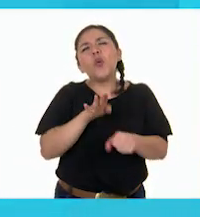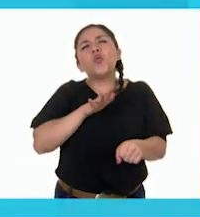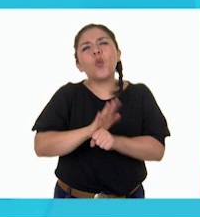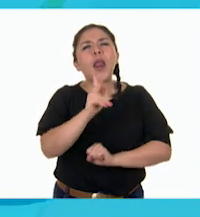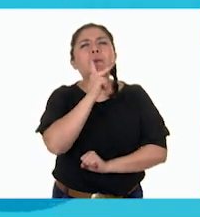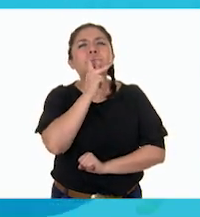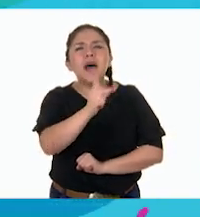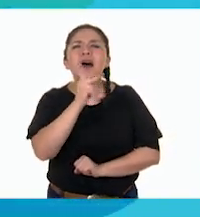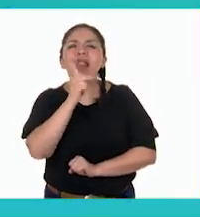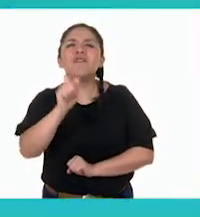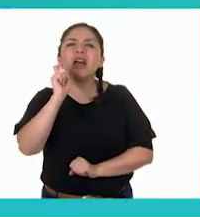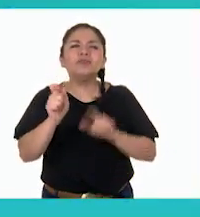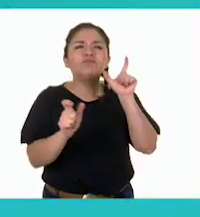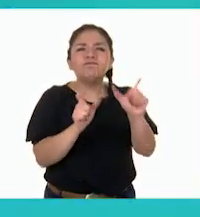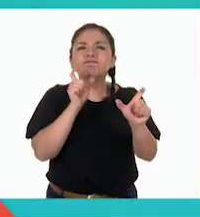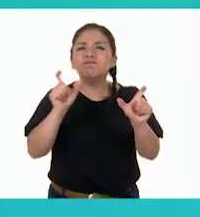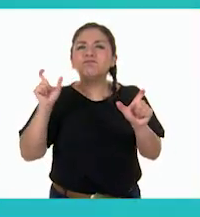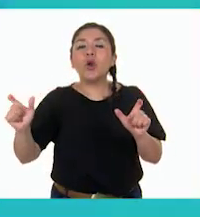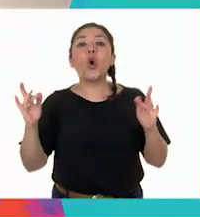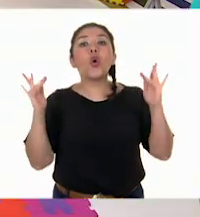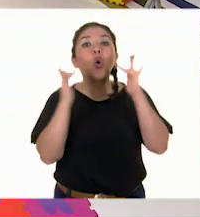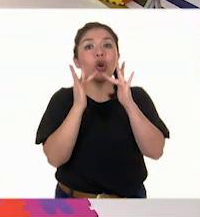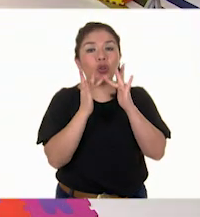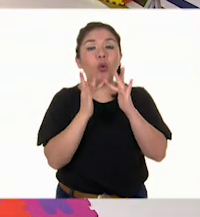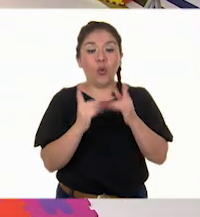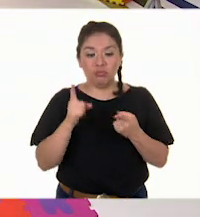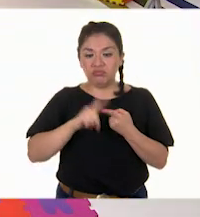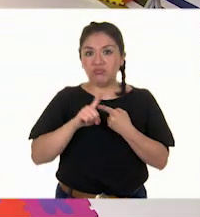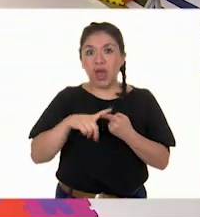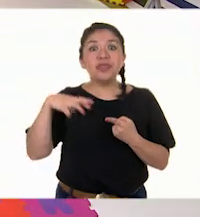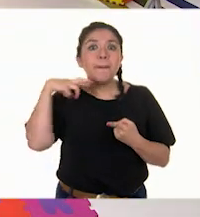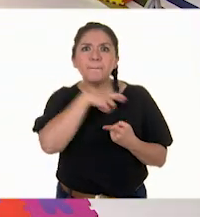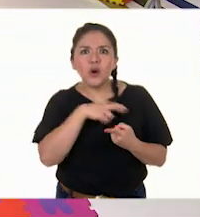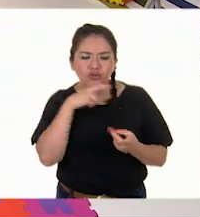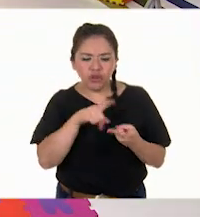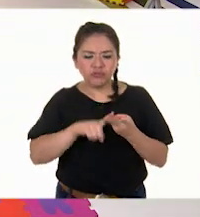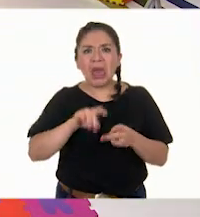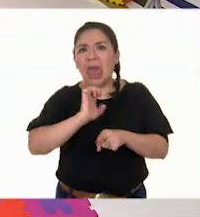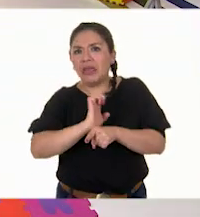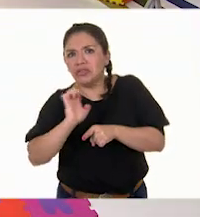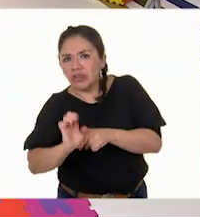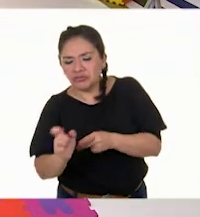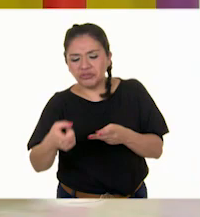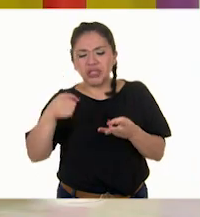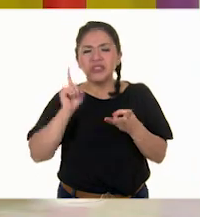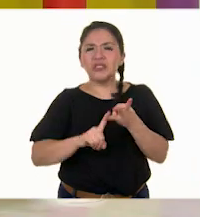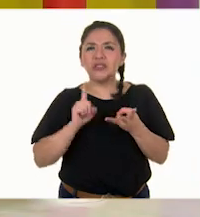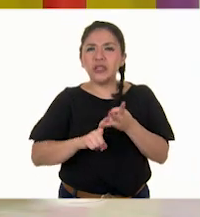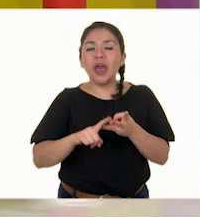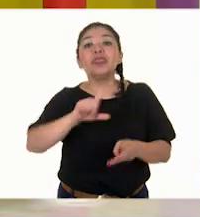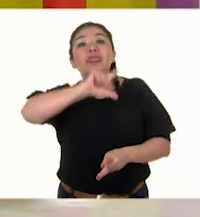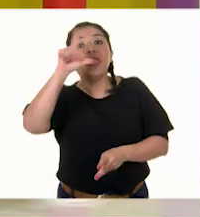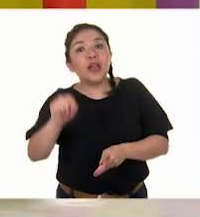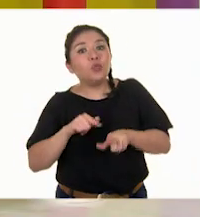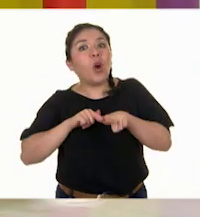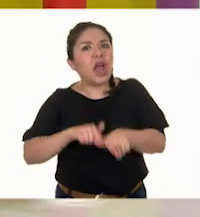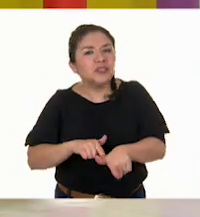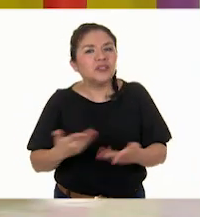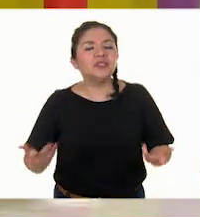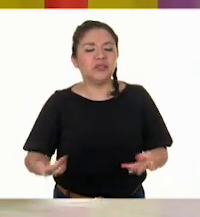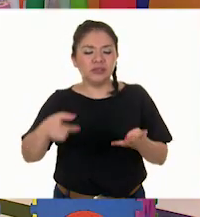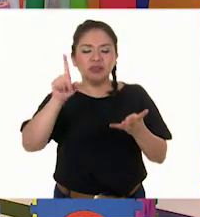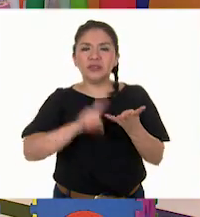dijimos que eran los conectores? Sí. Una de ellas es de pronto, ¿otra? Entonces. De pronto, enseguida.